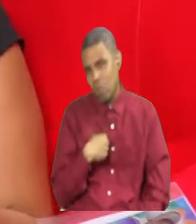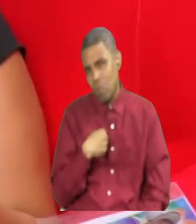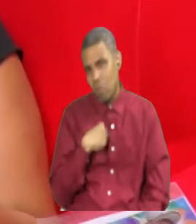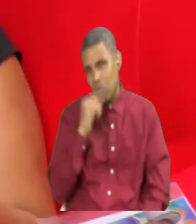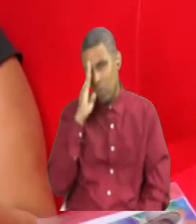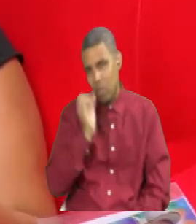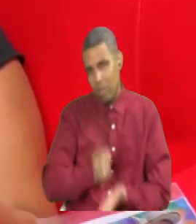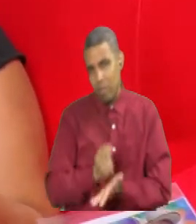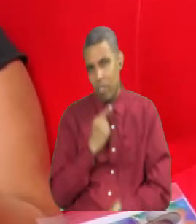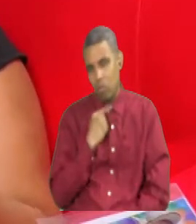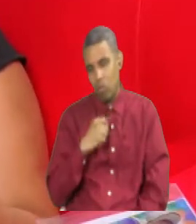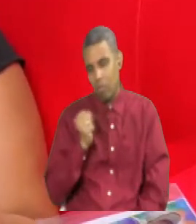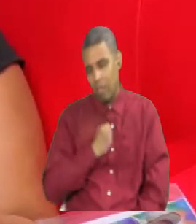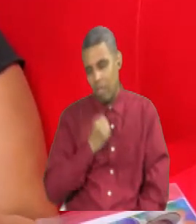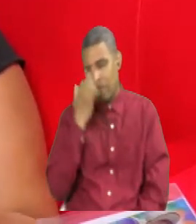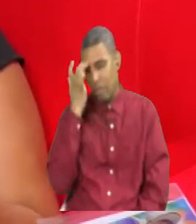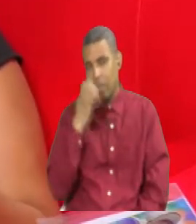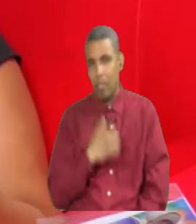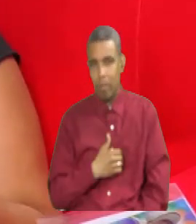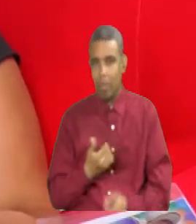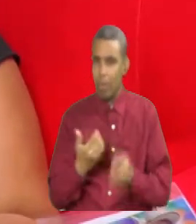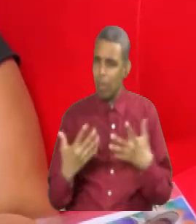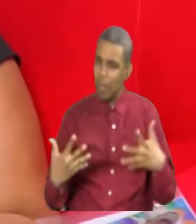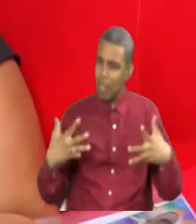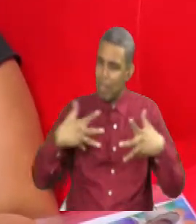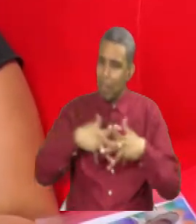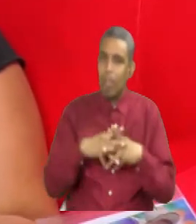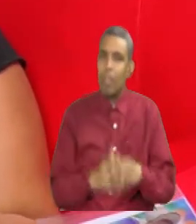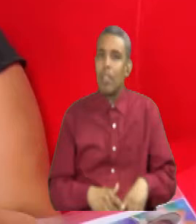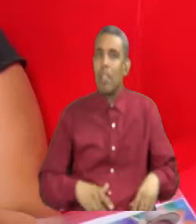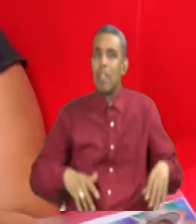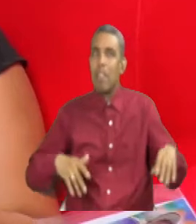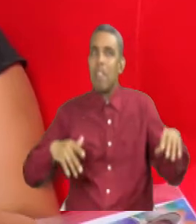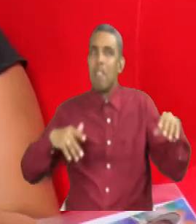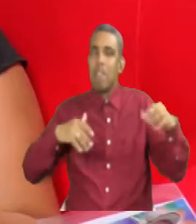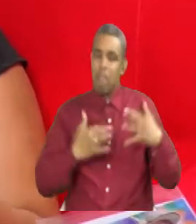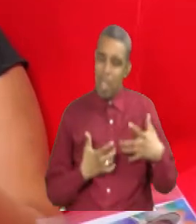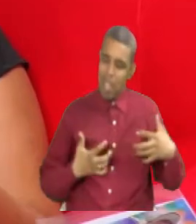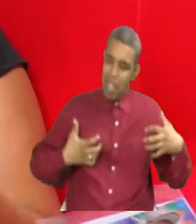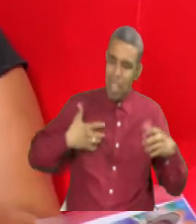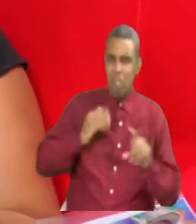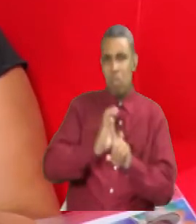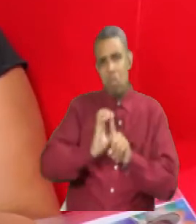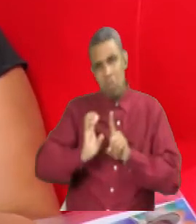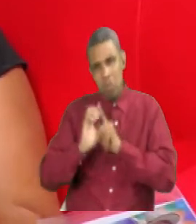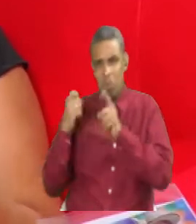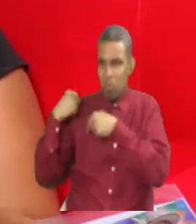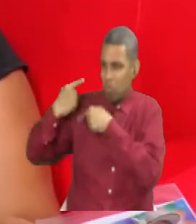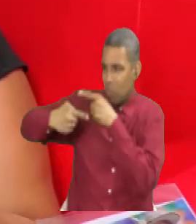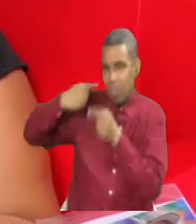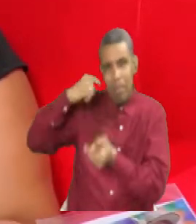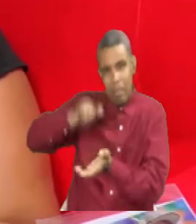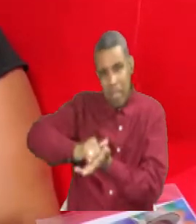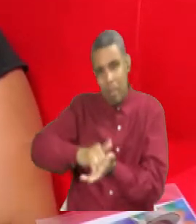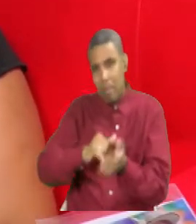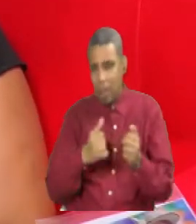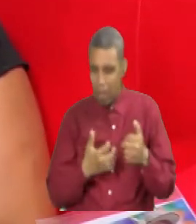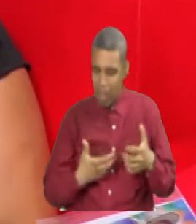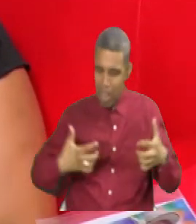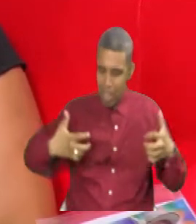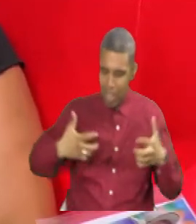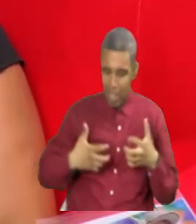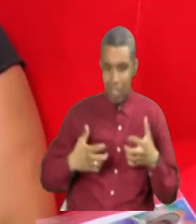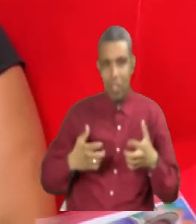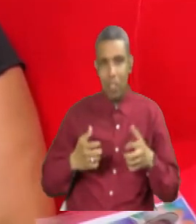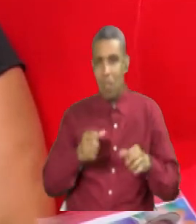una mezcla fabulosa entre el vallenato y la cumbia. Es de un artista, de un compositor de Barranca Bermeja